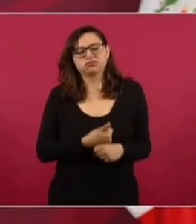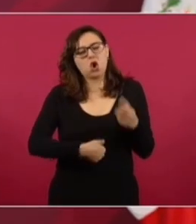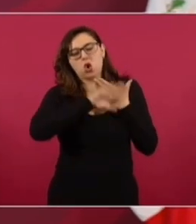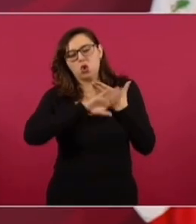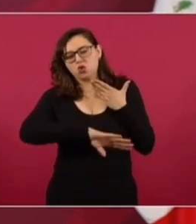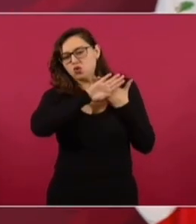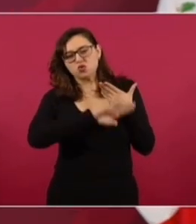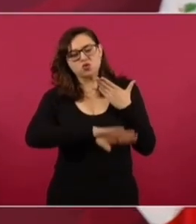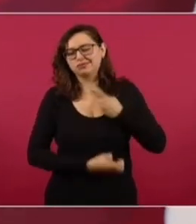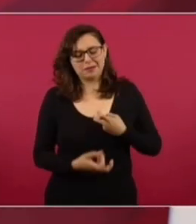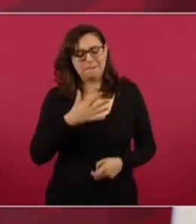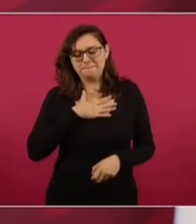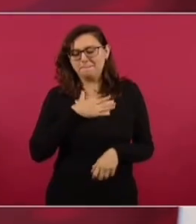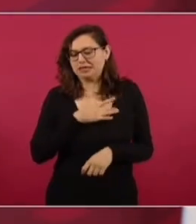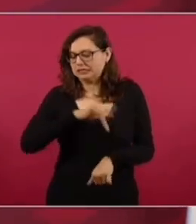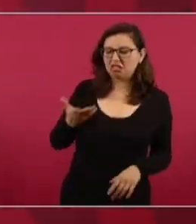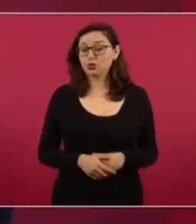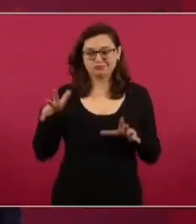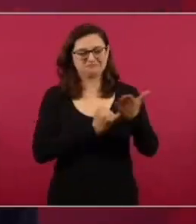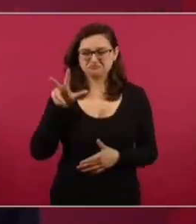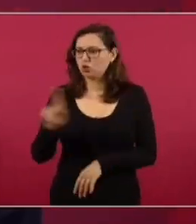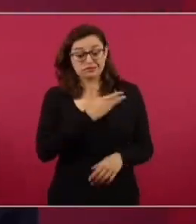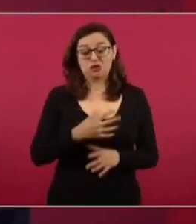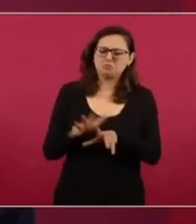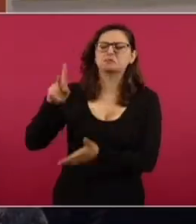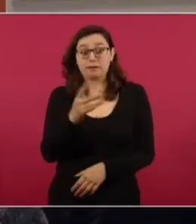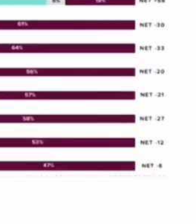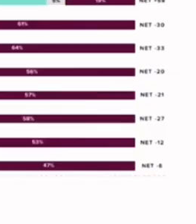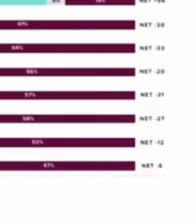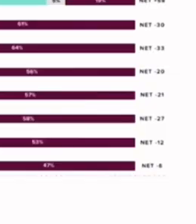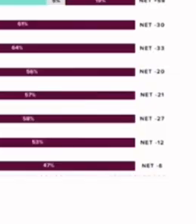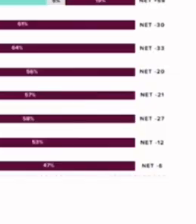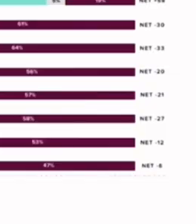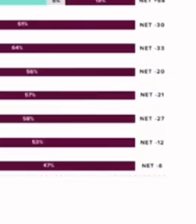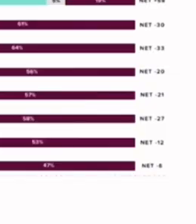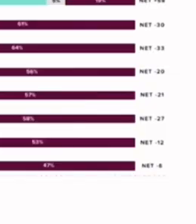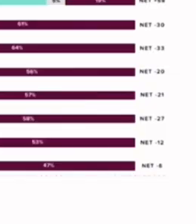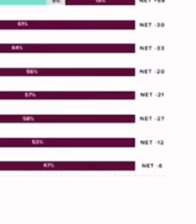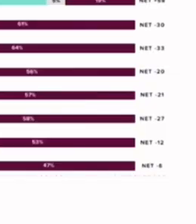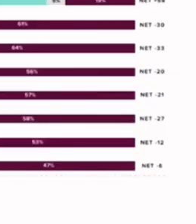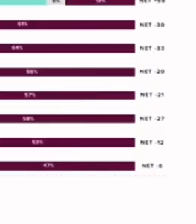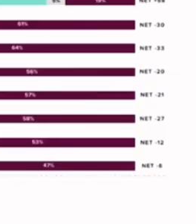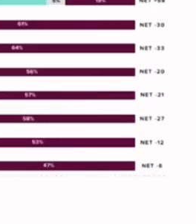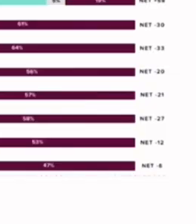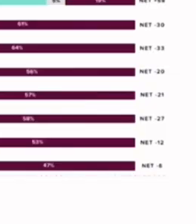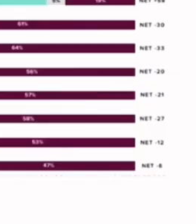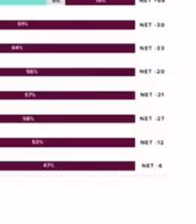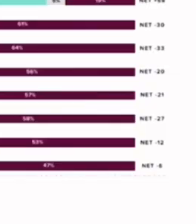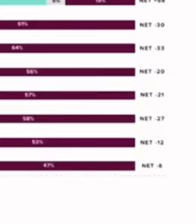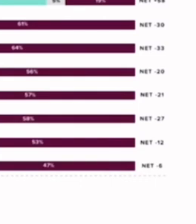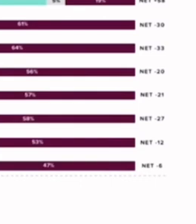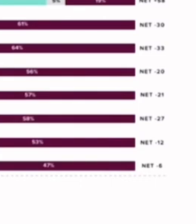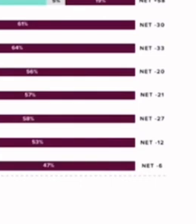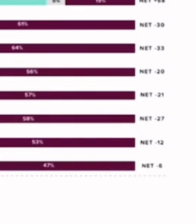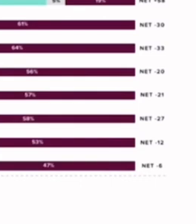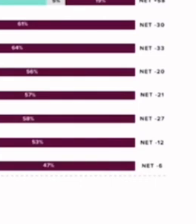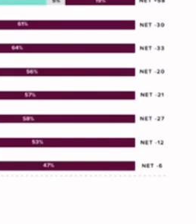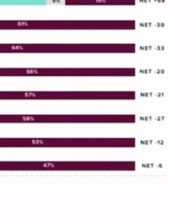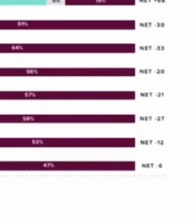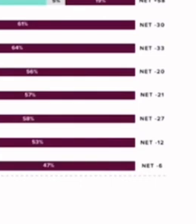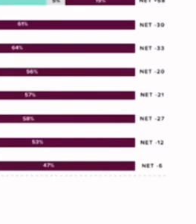es el que les habla hace años seguimos estando en segundo lugar porque primero está este